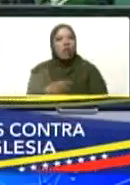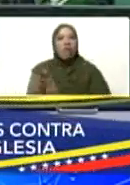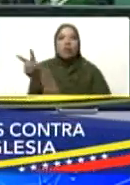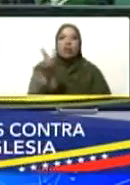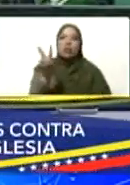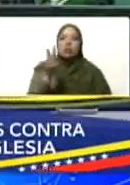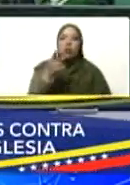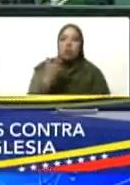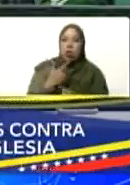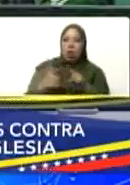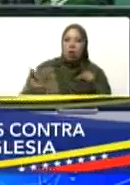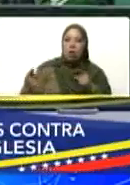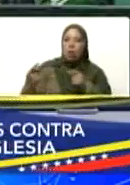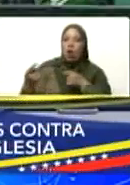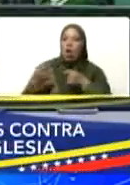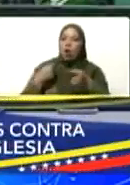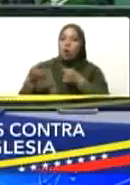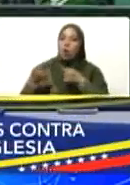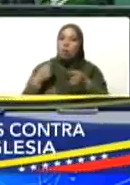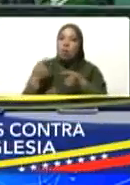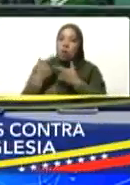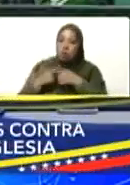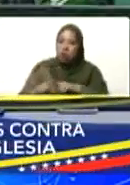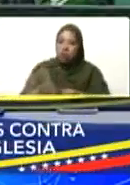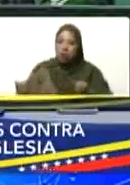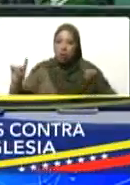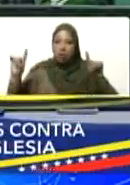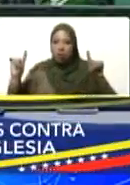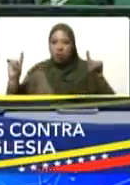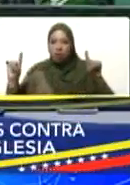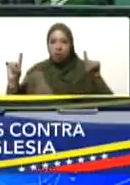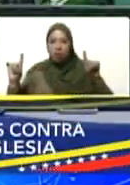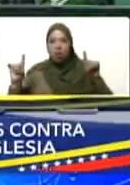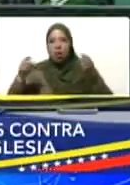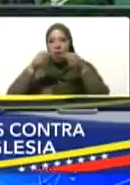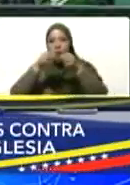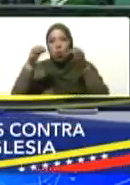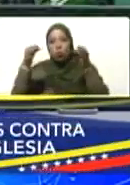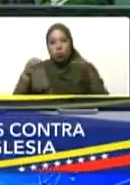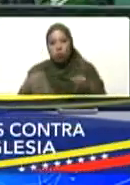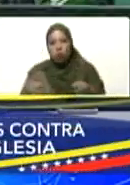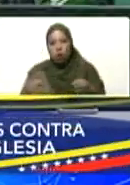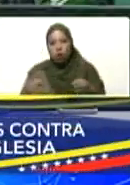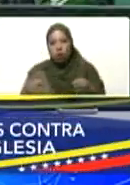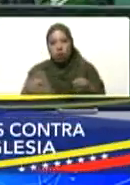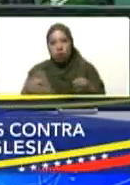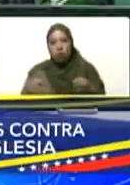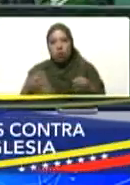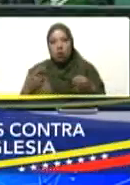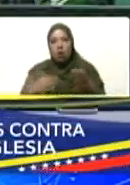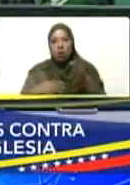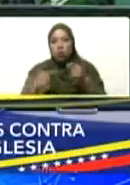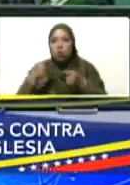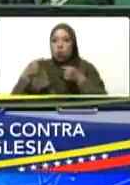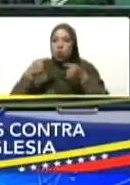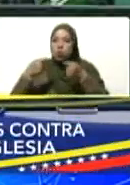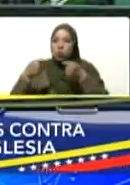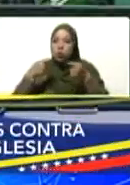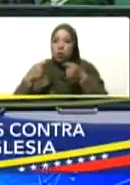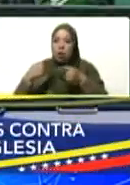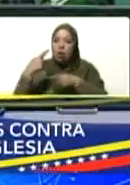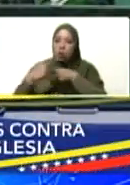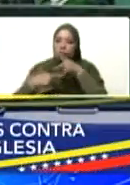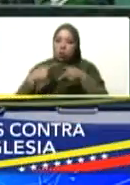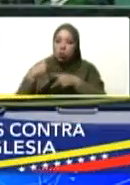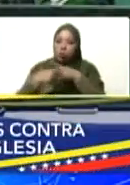diversificar nuestra economía, de consolidar la construcción de una economía multiproductiva,